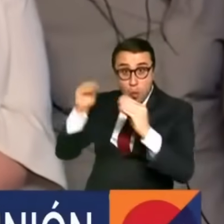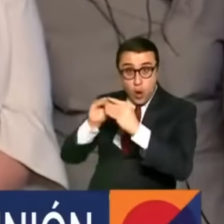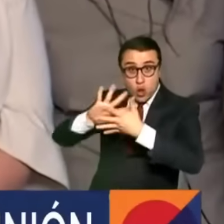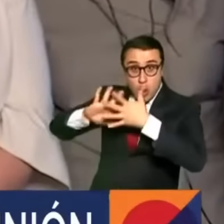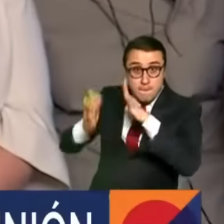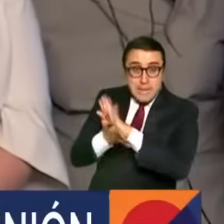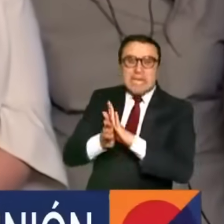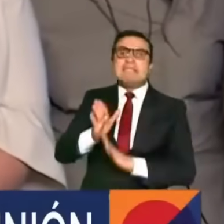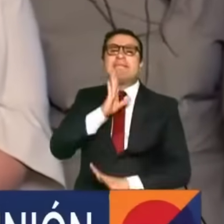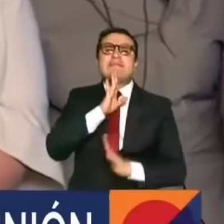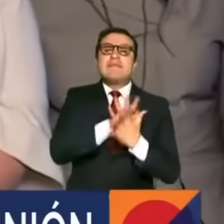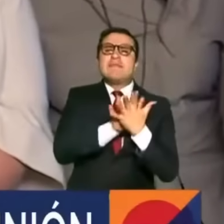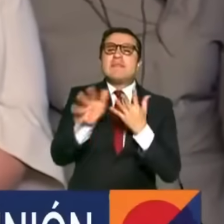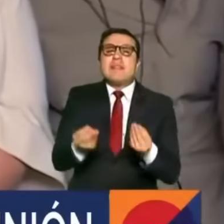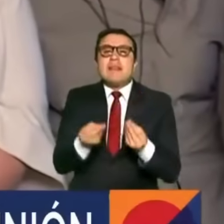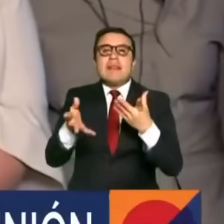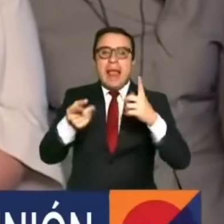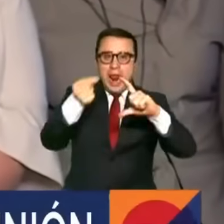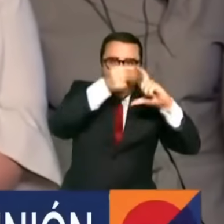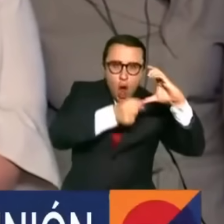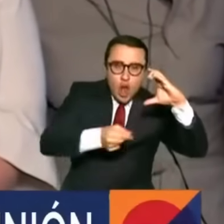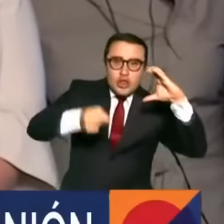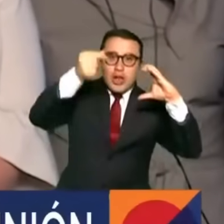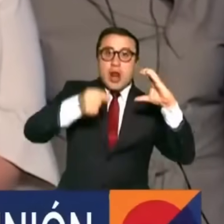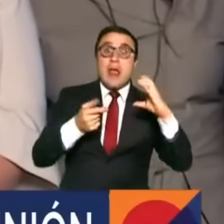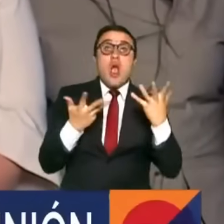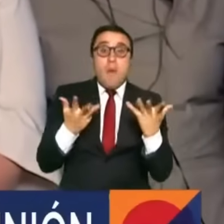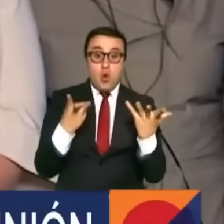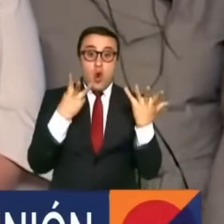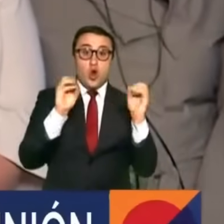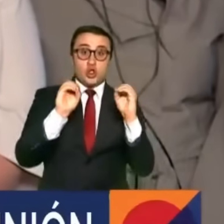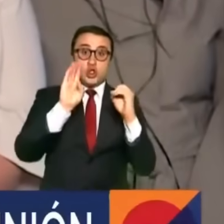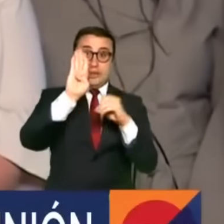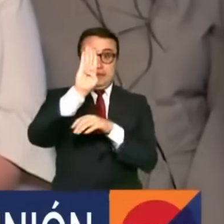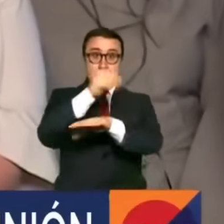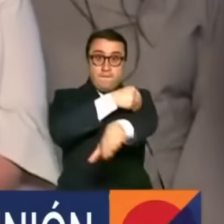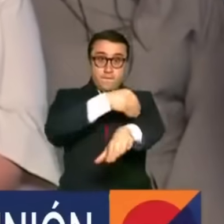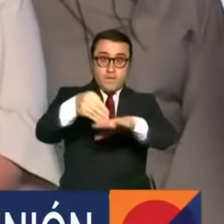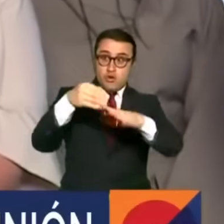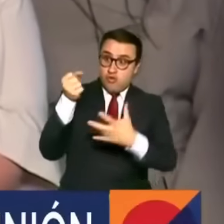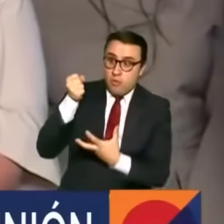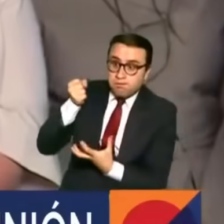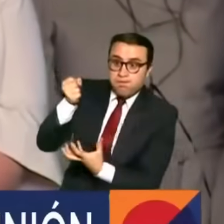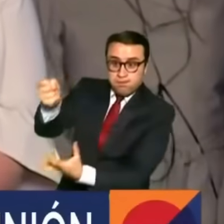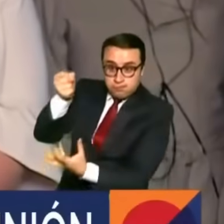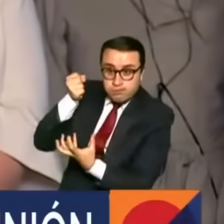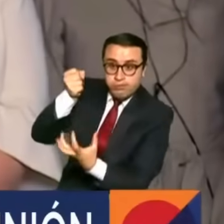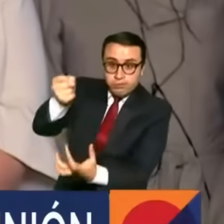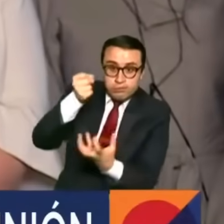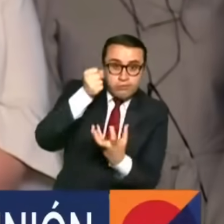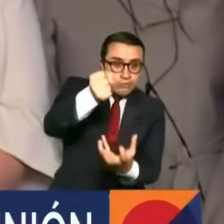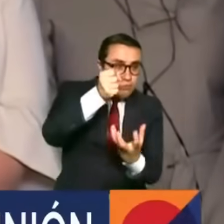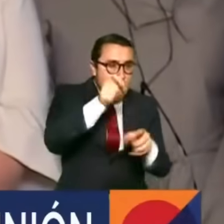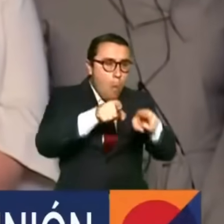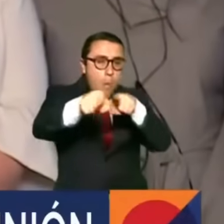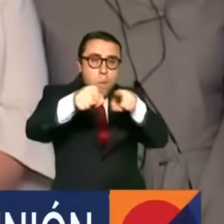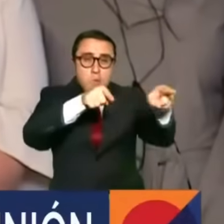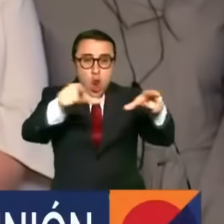la Contraloría, es que 80 billones de pesos se han invertido allí en estos